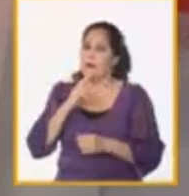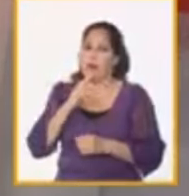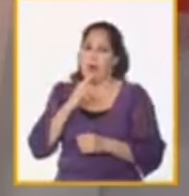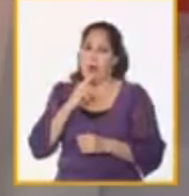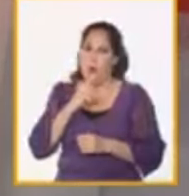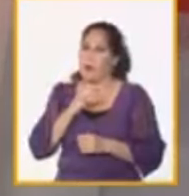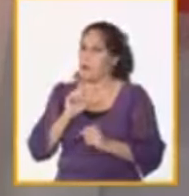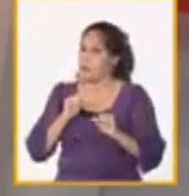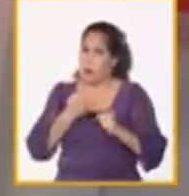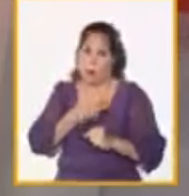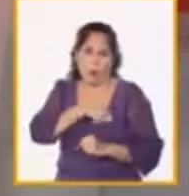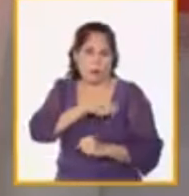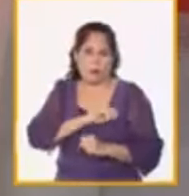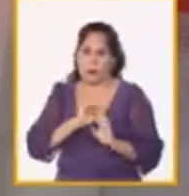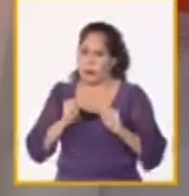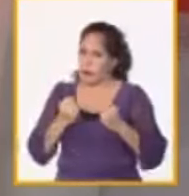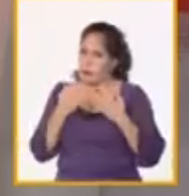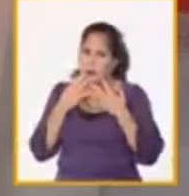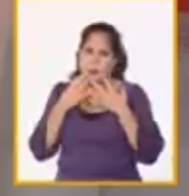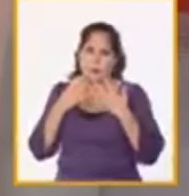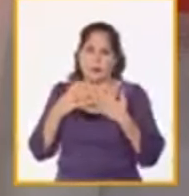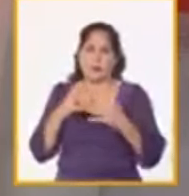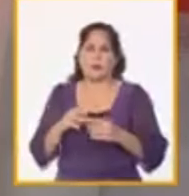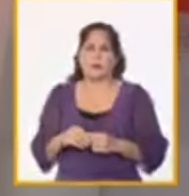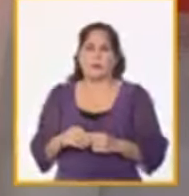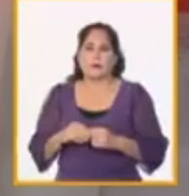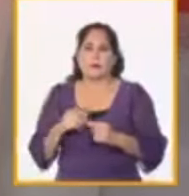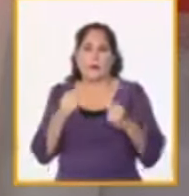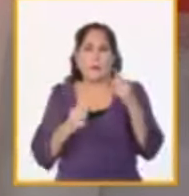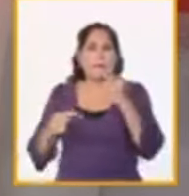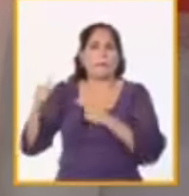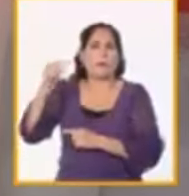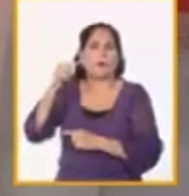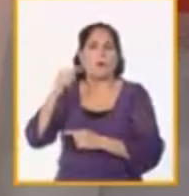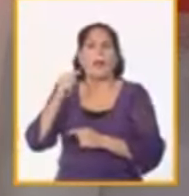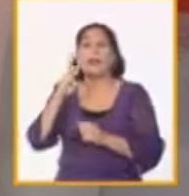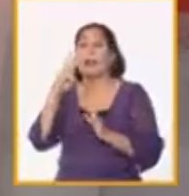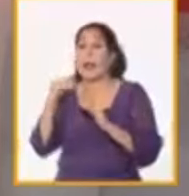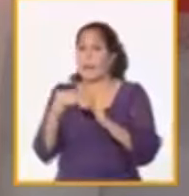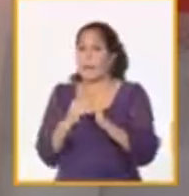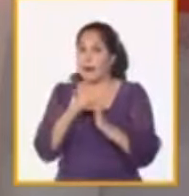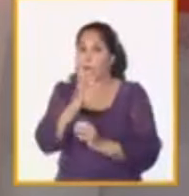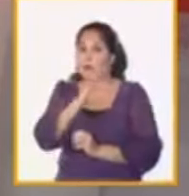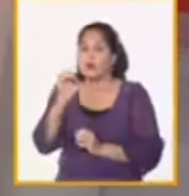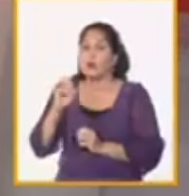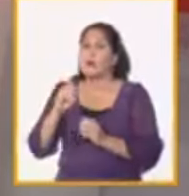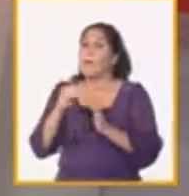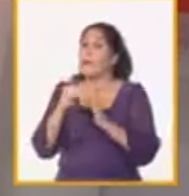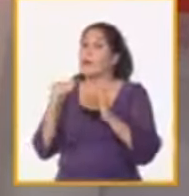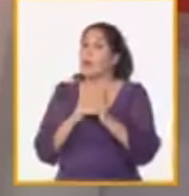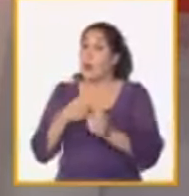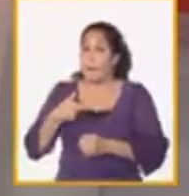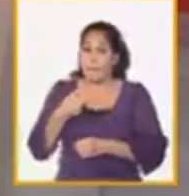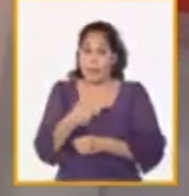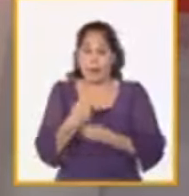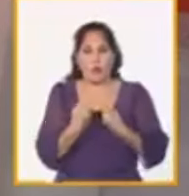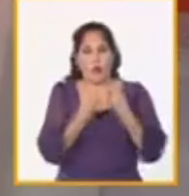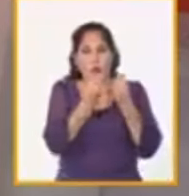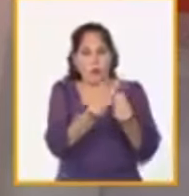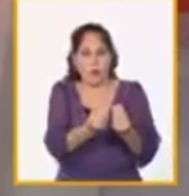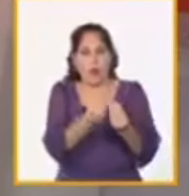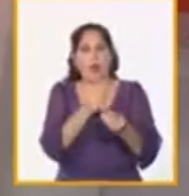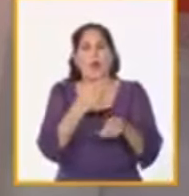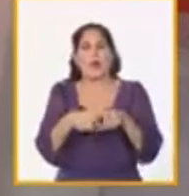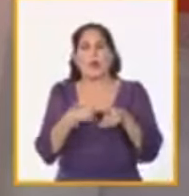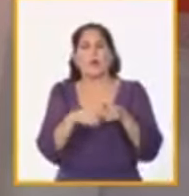la población, por supuesto que tiene una prioridad. Ya se ha hablado de los 3.800 millones de pesos que se han puesto en inversiones este año